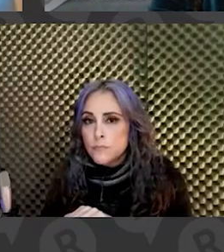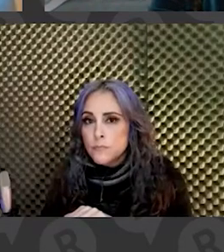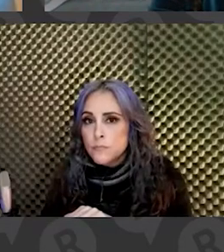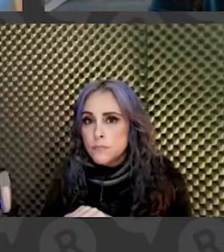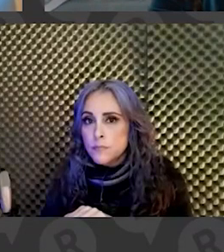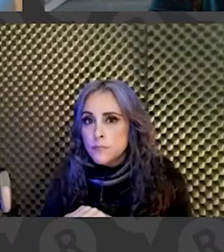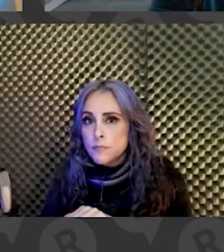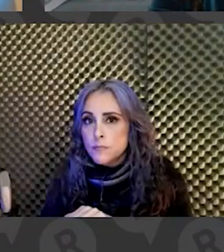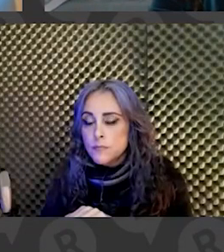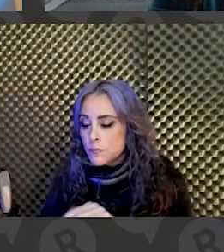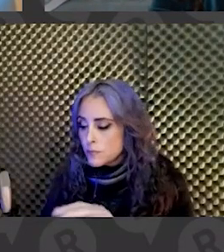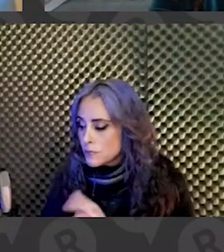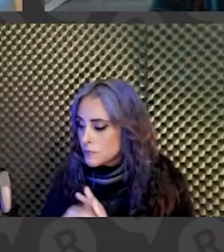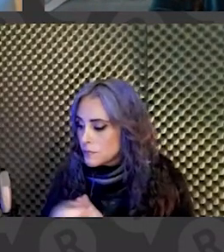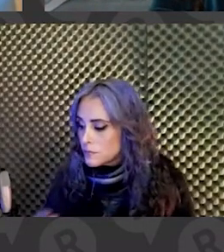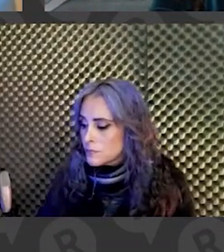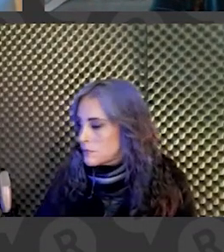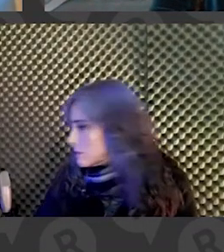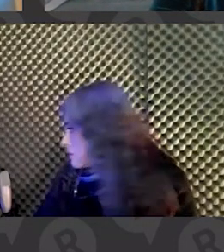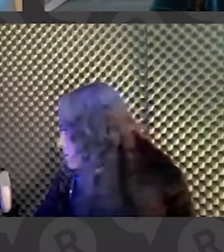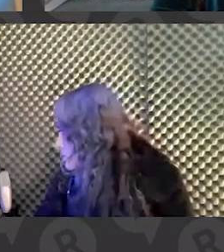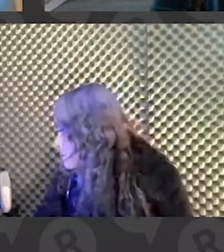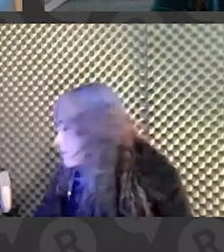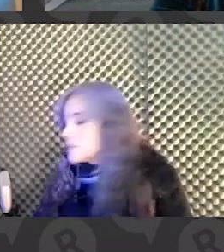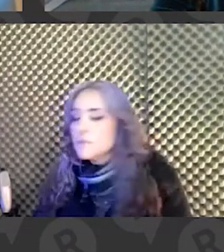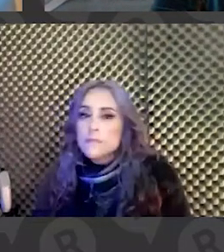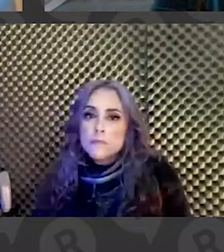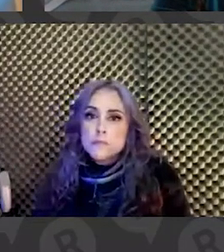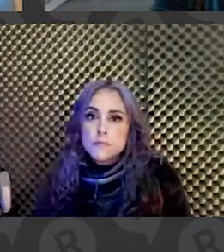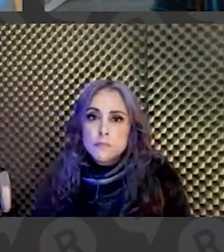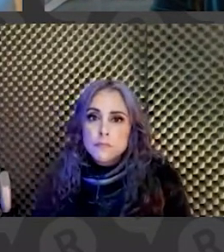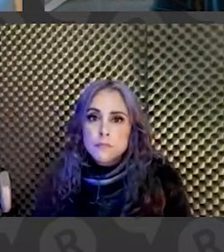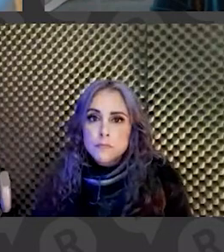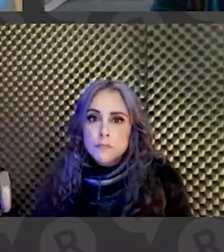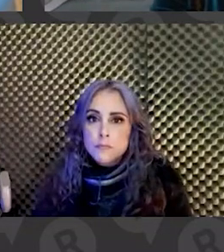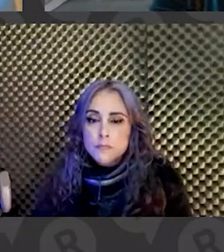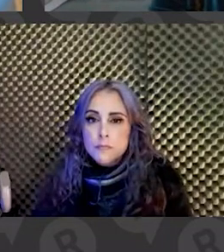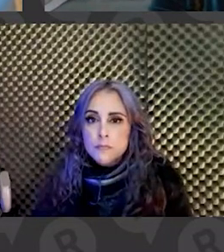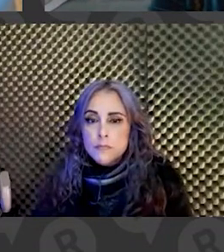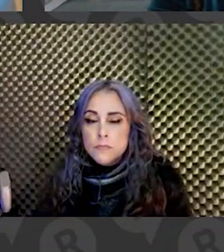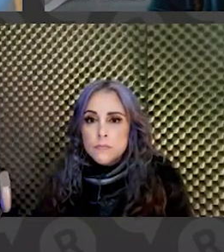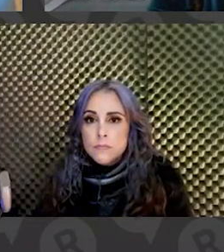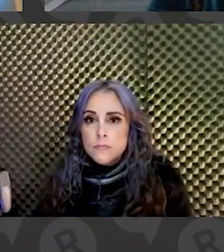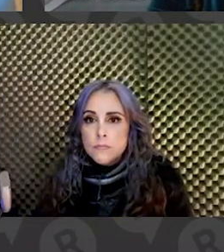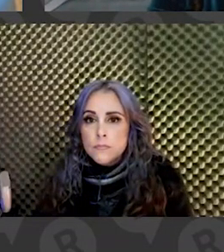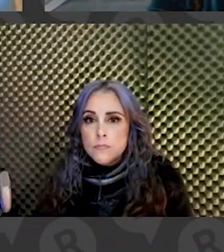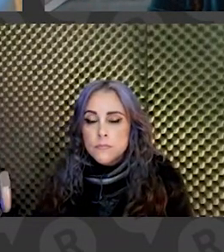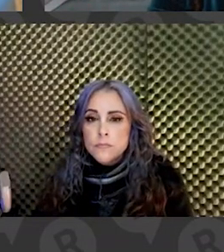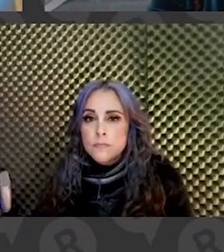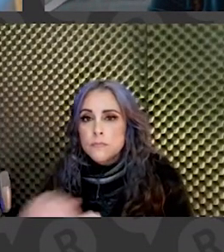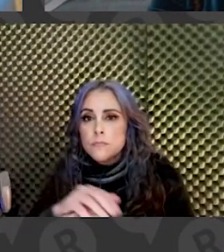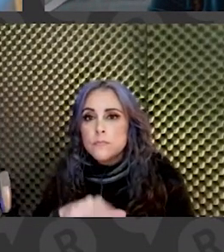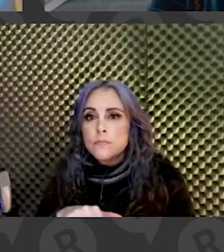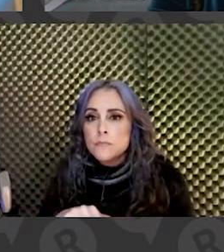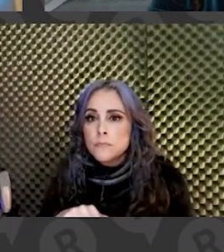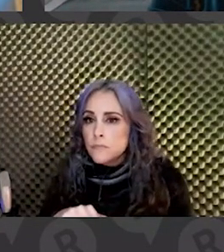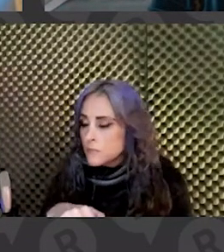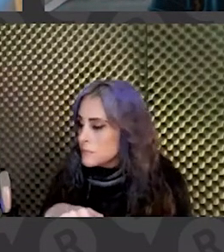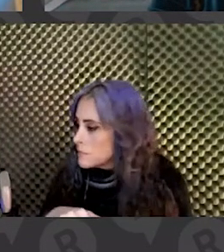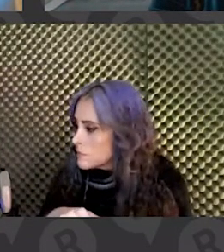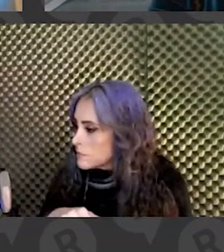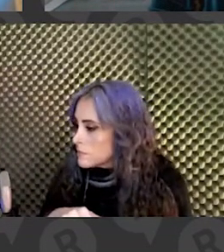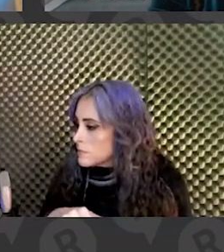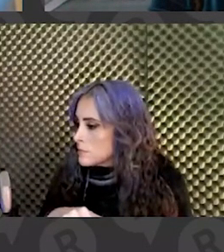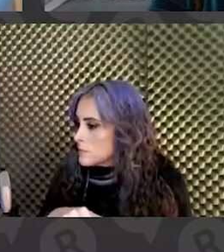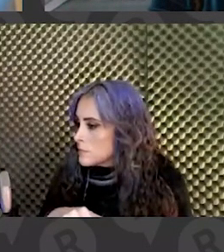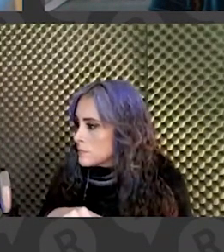gente? Ahorita vamos a entrarle al... A ver si Alexis nos puede poner el contrato.